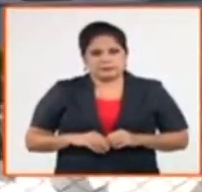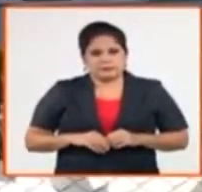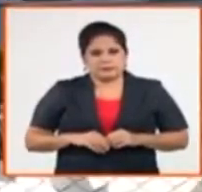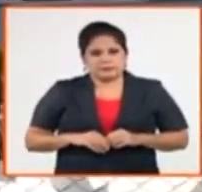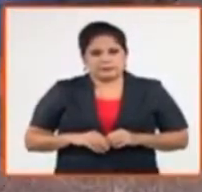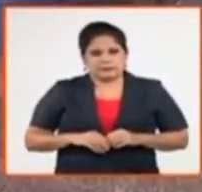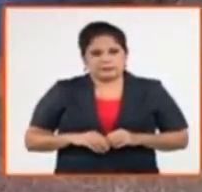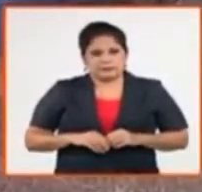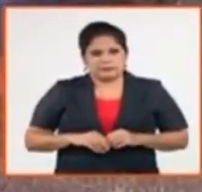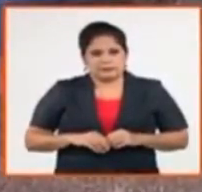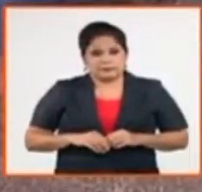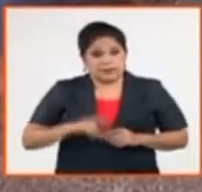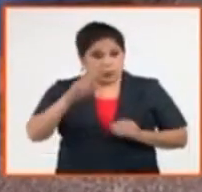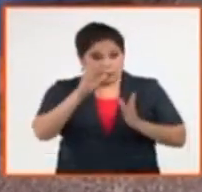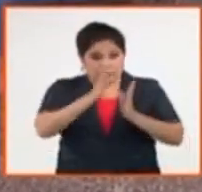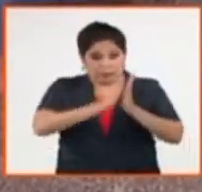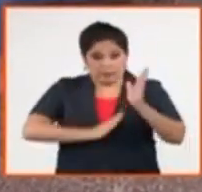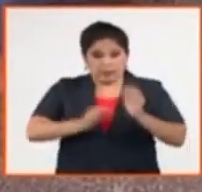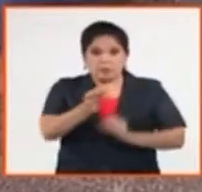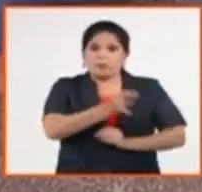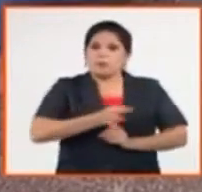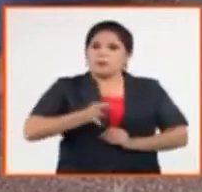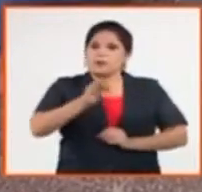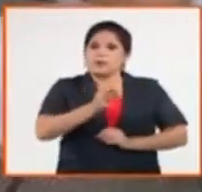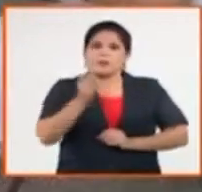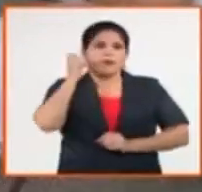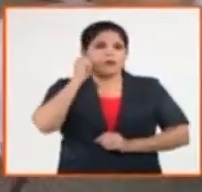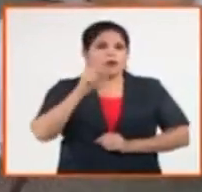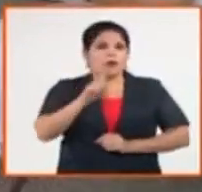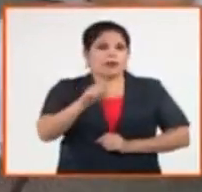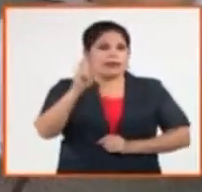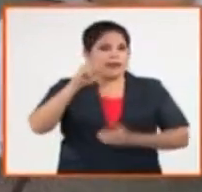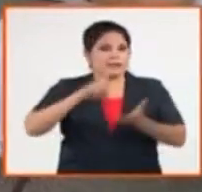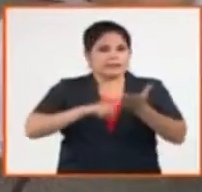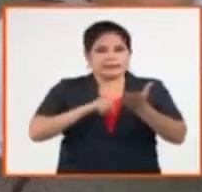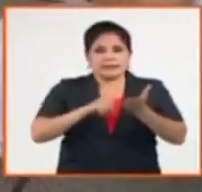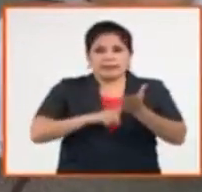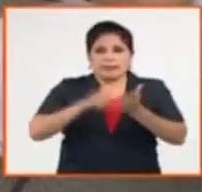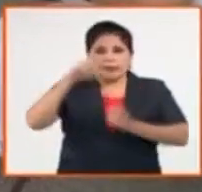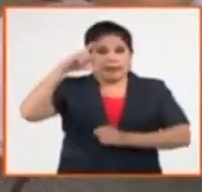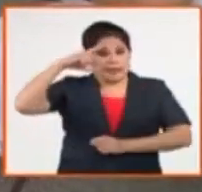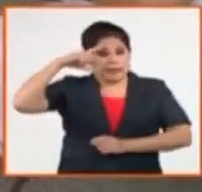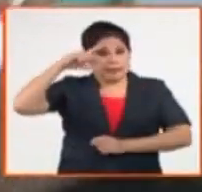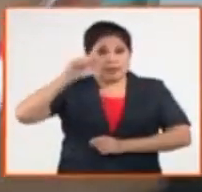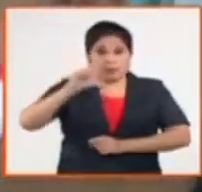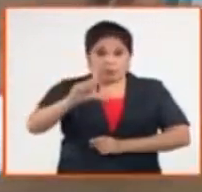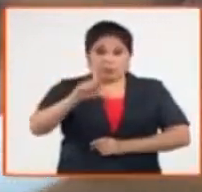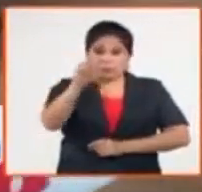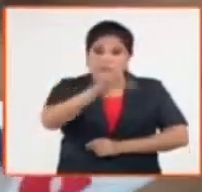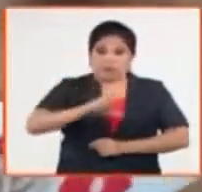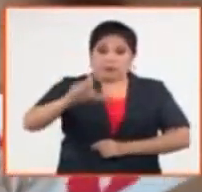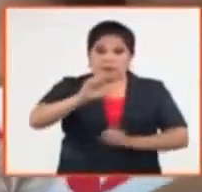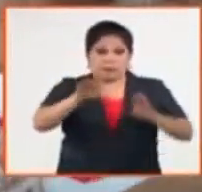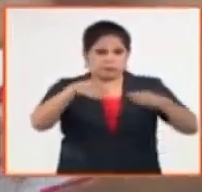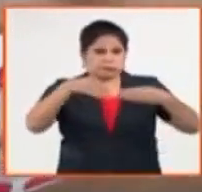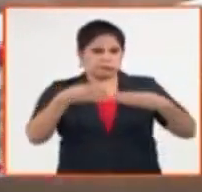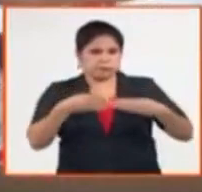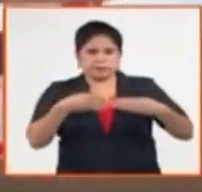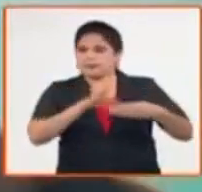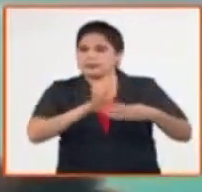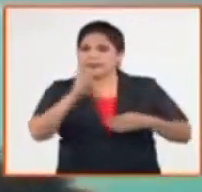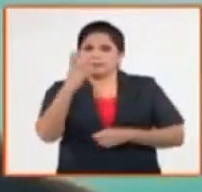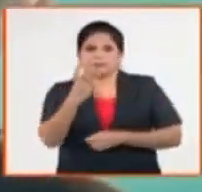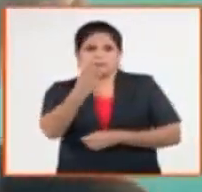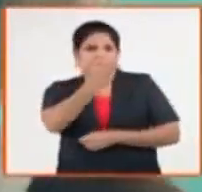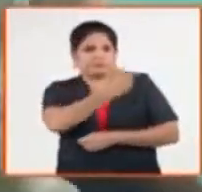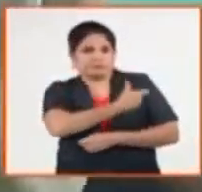En poco más de 2 meses, en los municipios de Florida, Céspedes, Sierra de Cubitas y Camagüey, se concluyó con la administración de la tercera dosis de